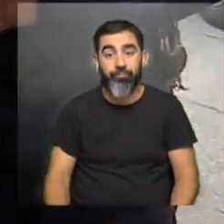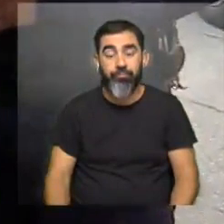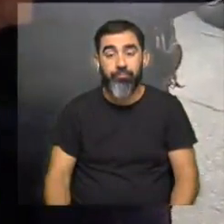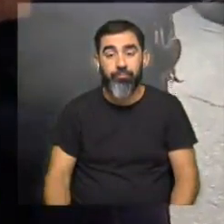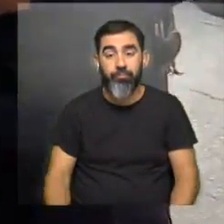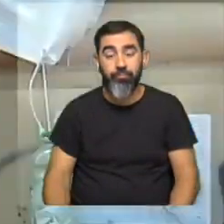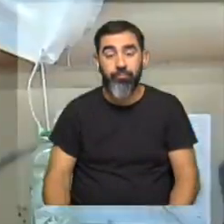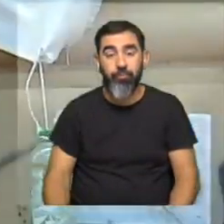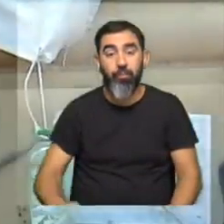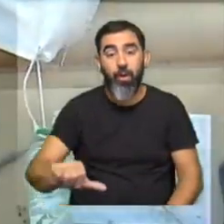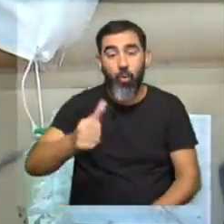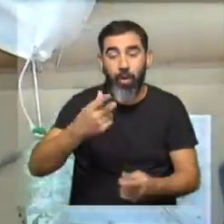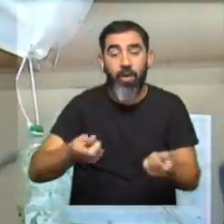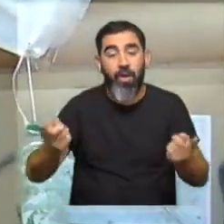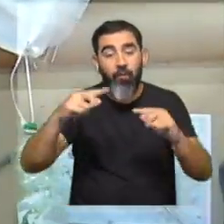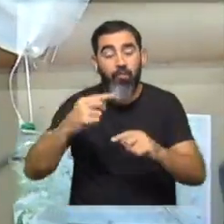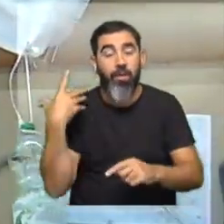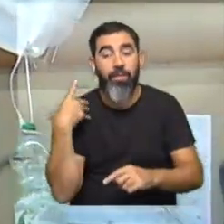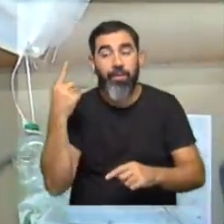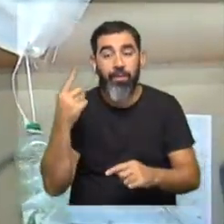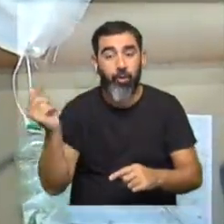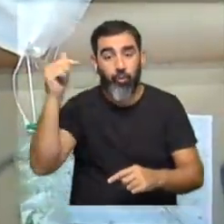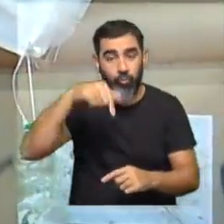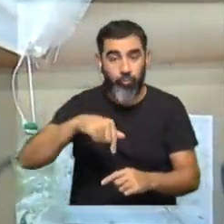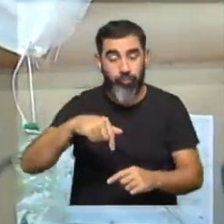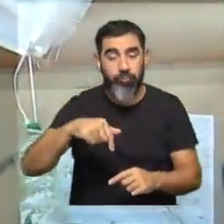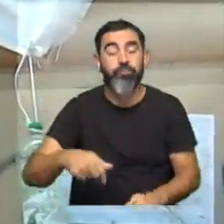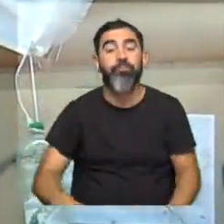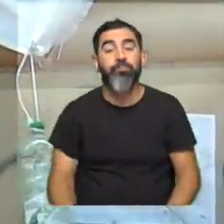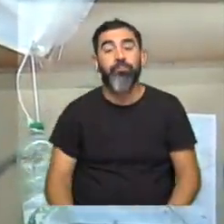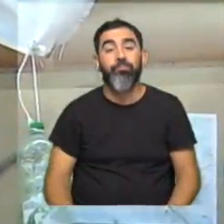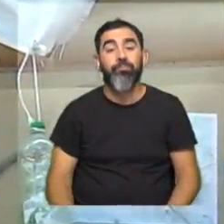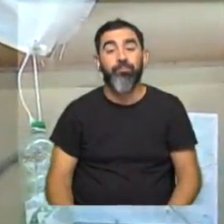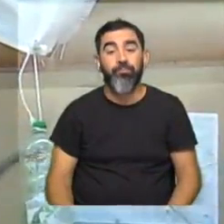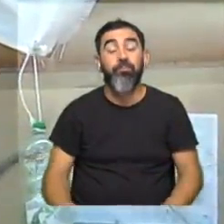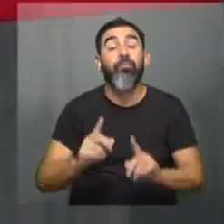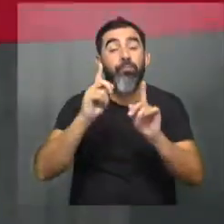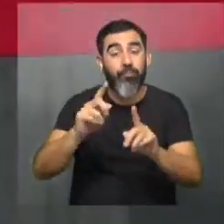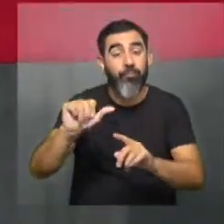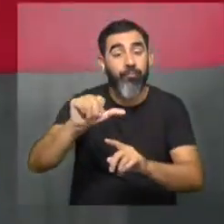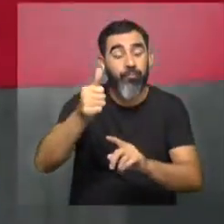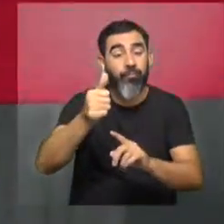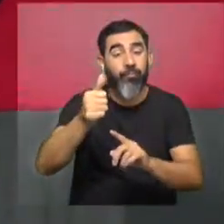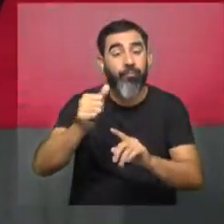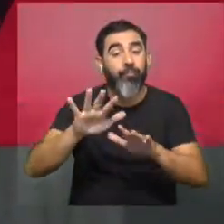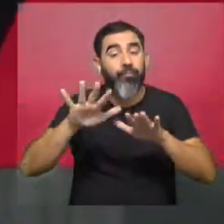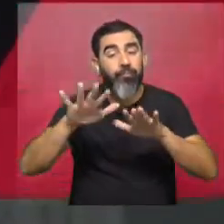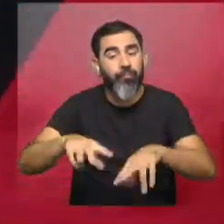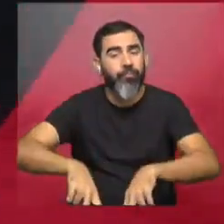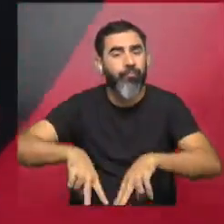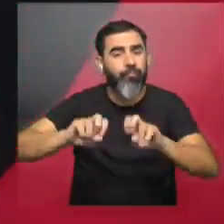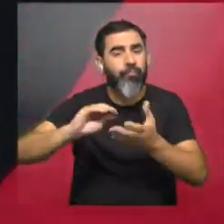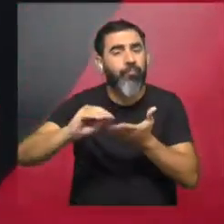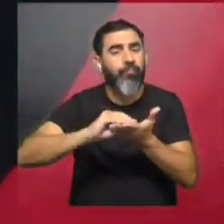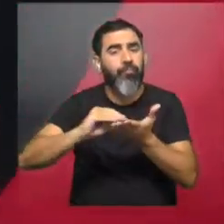para lograr la restitución del director y para lograr además la detención de la investigación